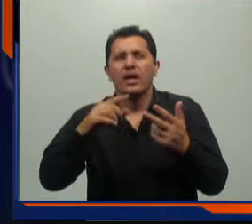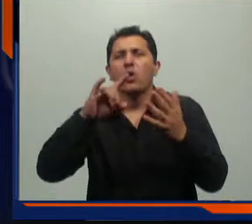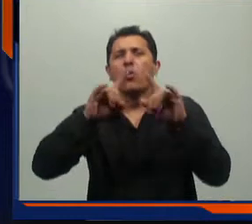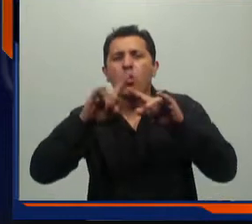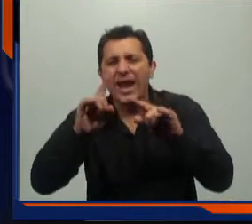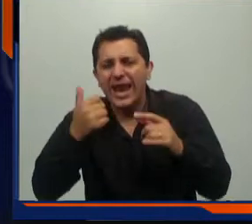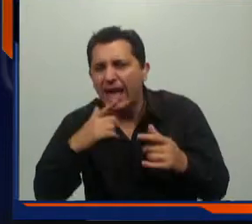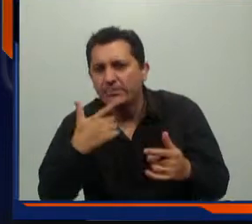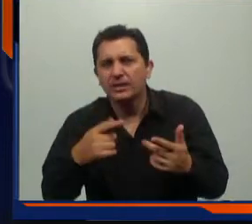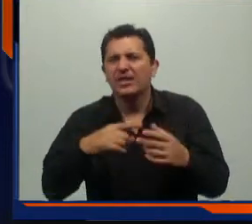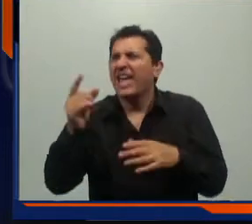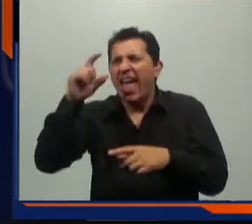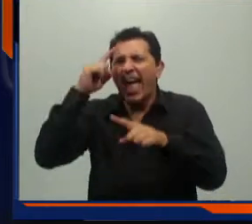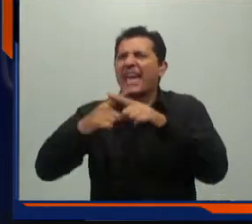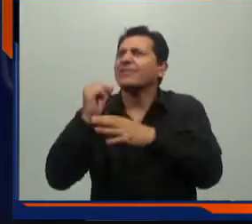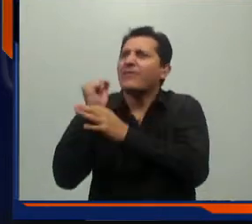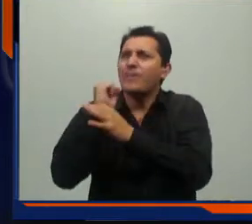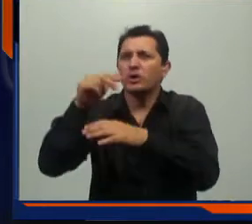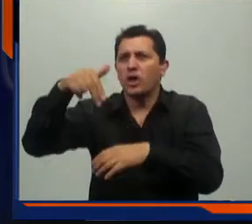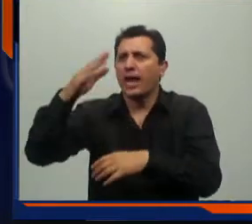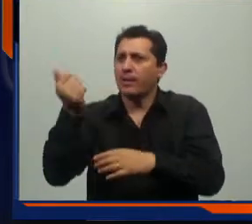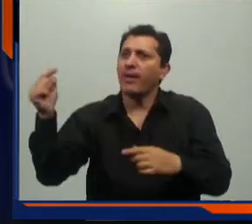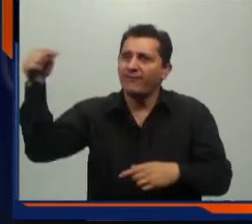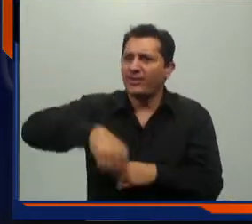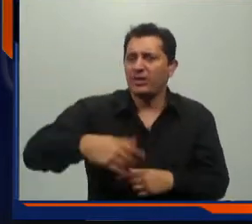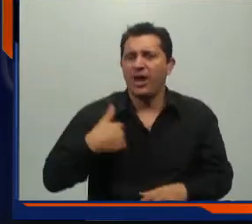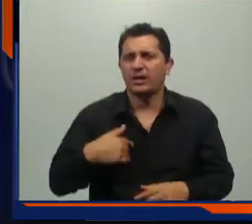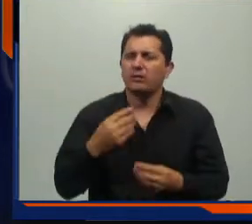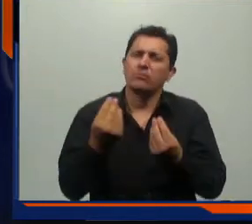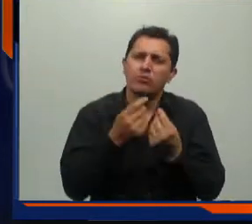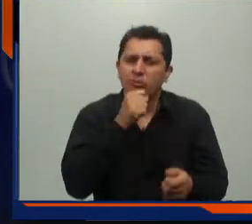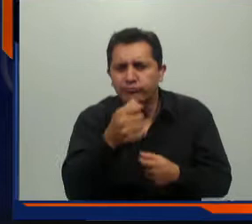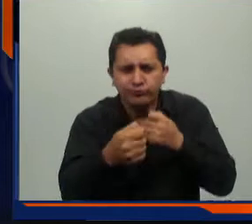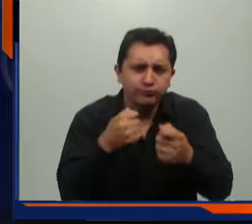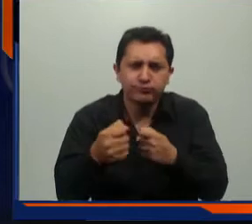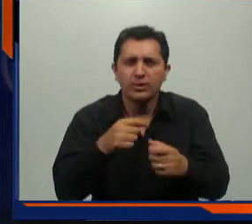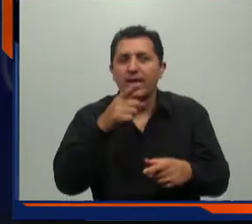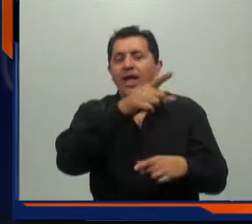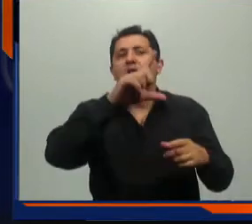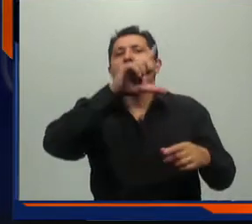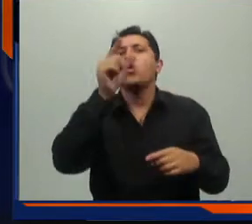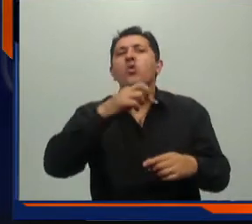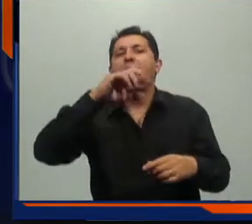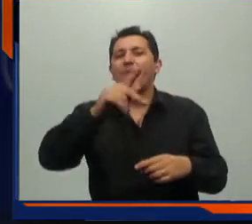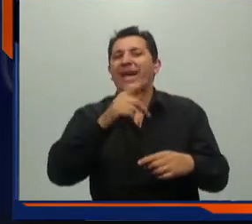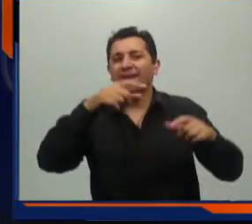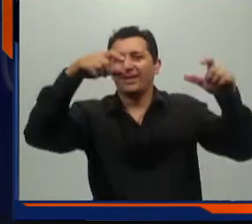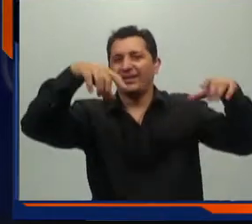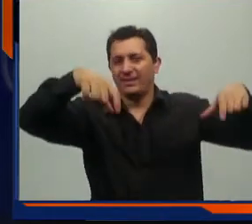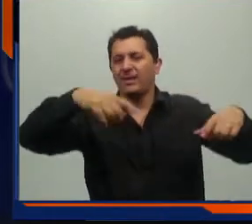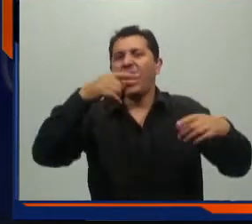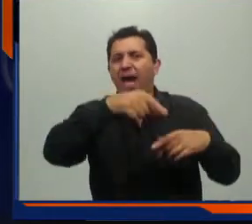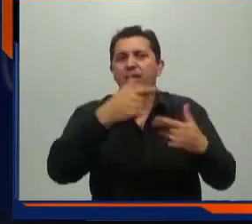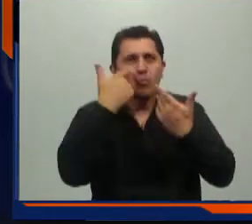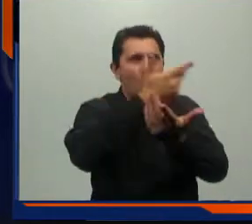Williams, de muchas ex estrellas de la NBA, claro, que vinieron, dieron muchas notas y sobre todo dieron un show en el Luna Park. Realmente para toda la gente que